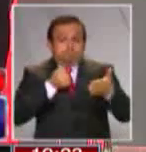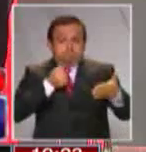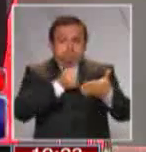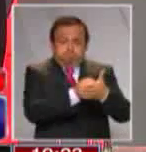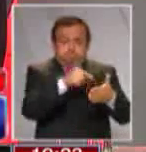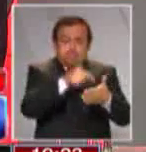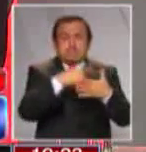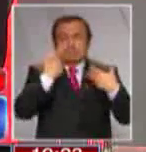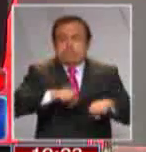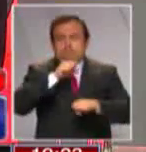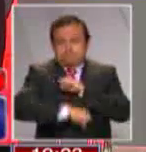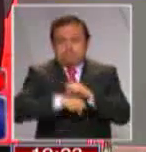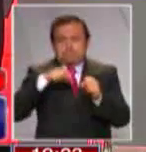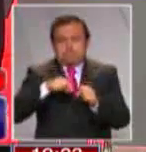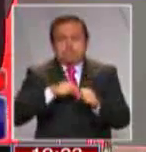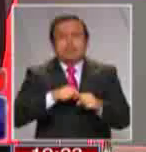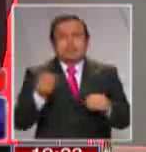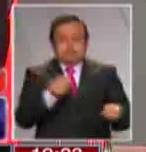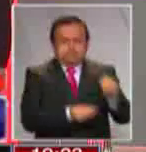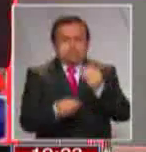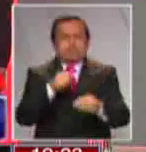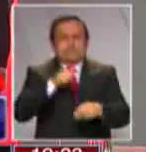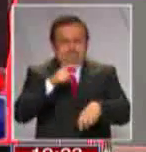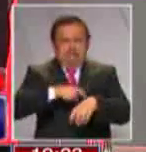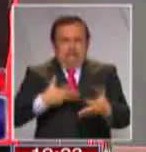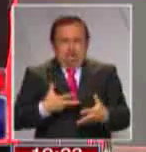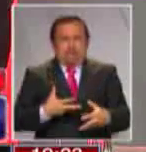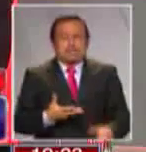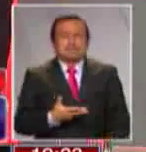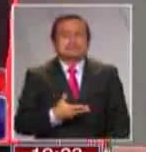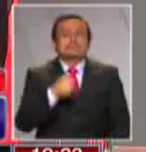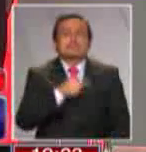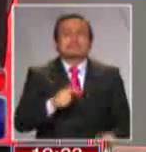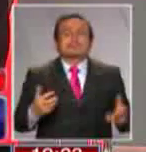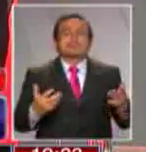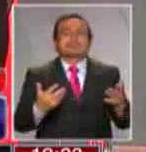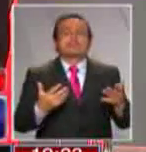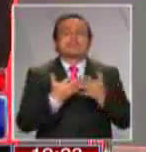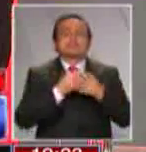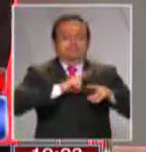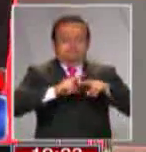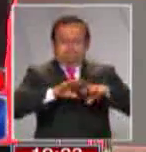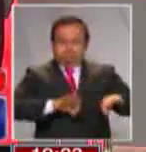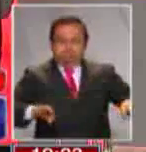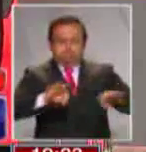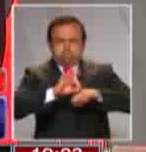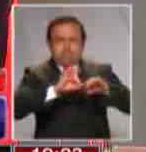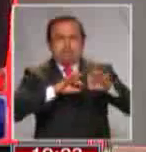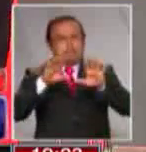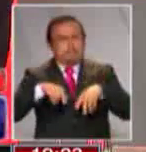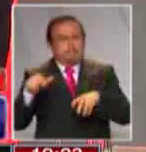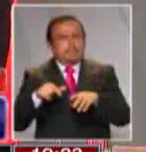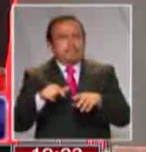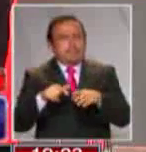hemos aprobado y hemos estado en esta etapa de implementación en este minuto una remediación total del puerto. Lo estamos haciendo con el mismo